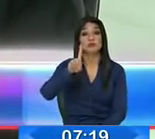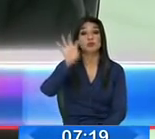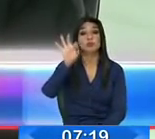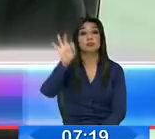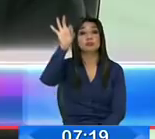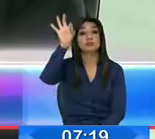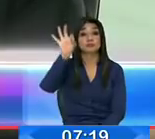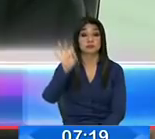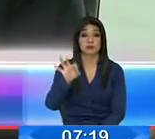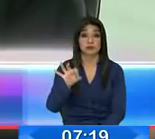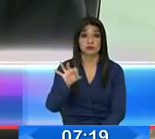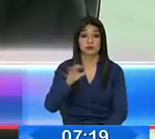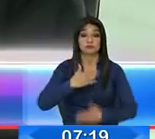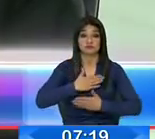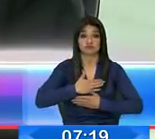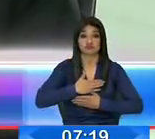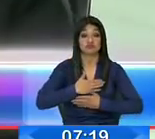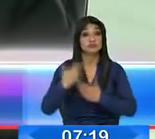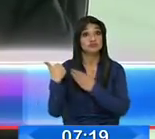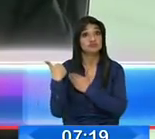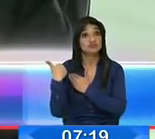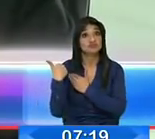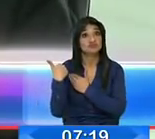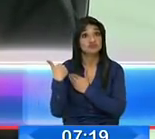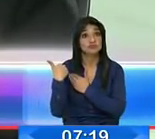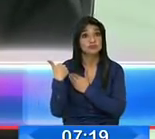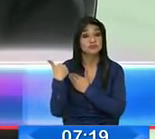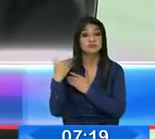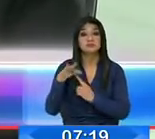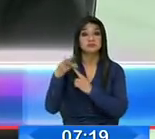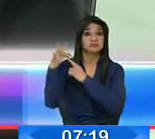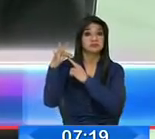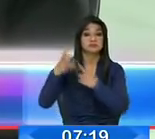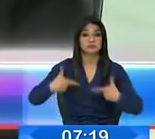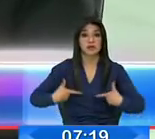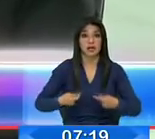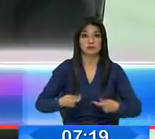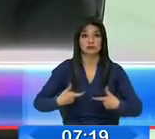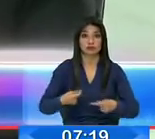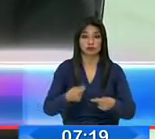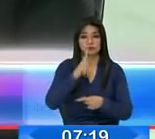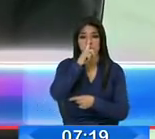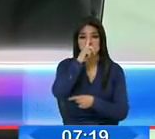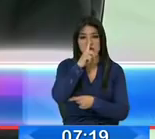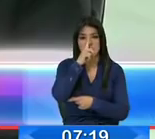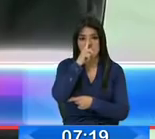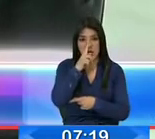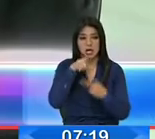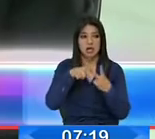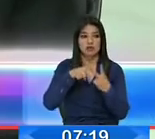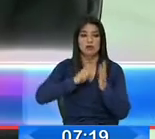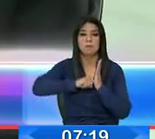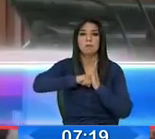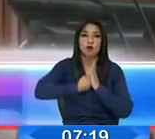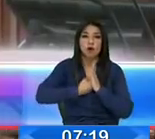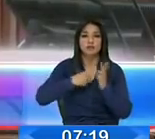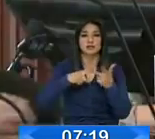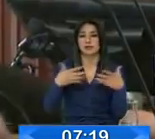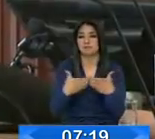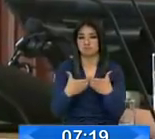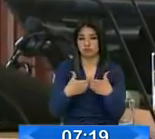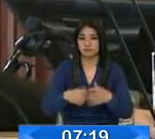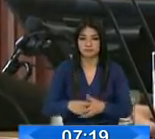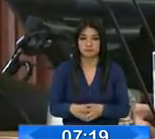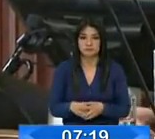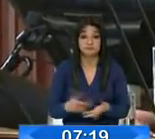21% en lo que corresponde, pues, principalmente a gastos de personal, pólizas, equipos. Además,